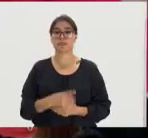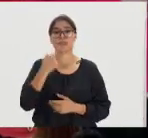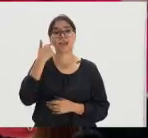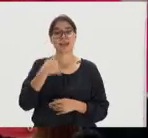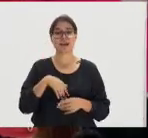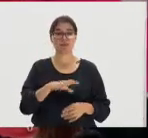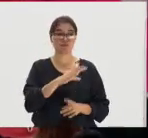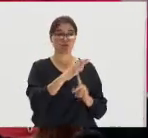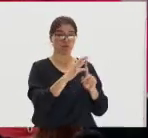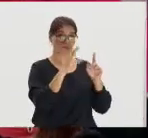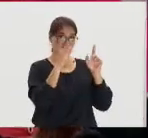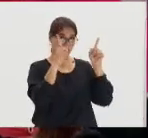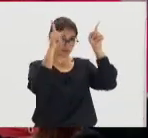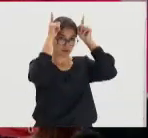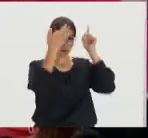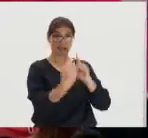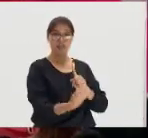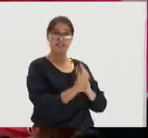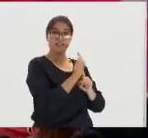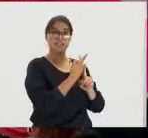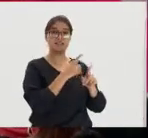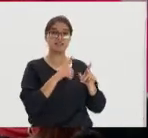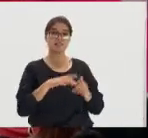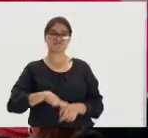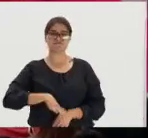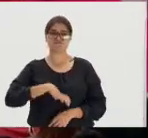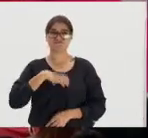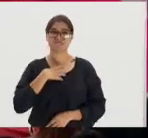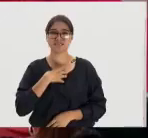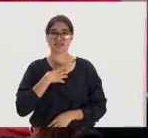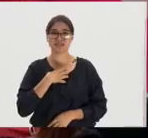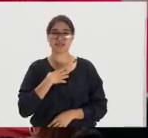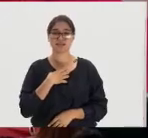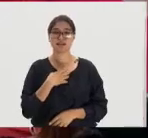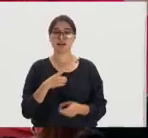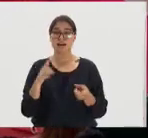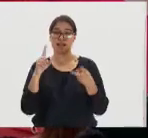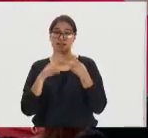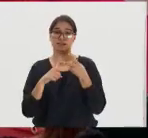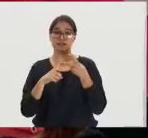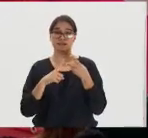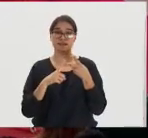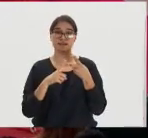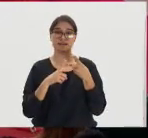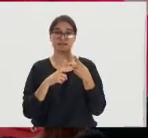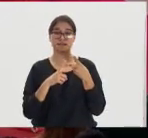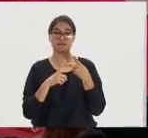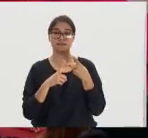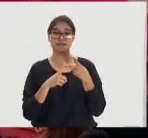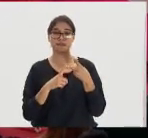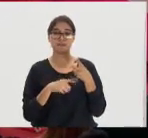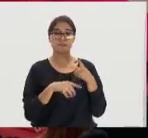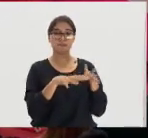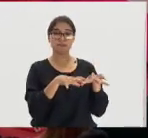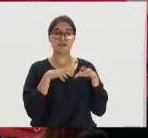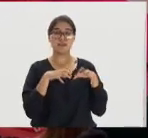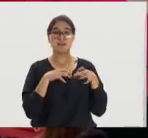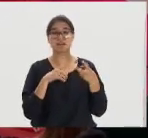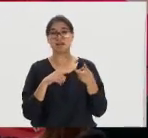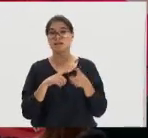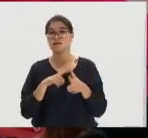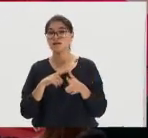cólera, el dardo de la codicia, el dardo del resentimiento, le arruine su día.